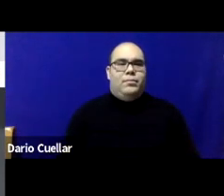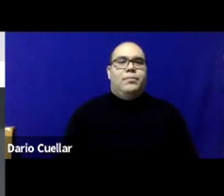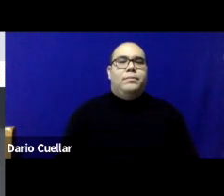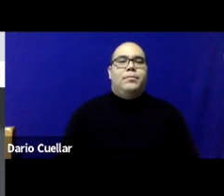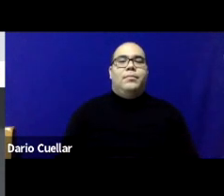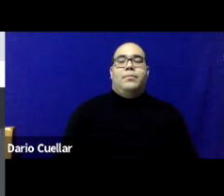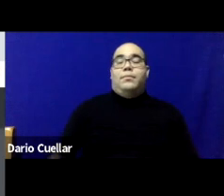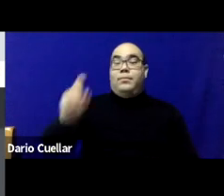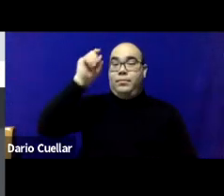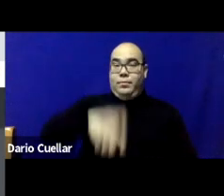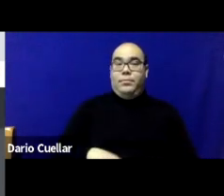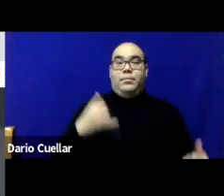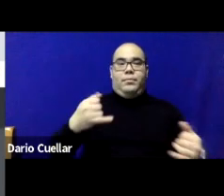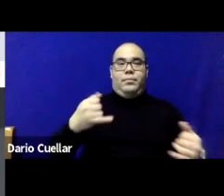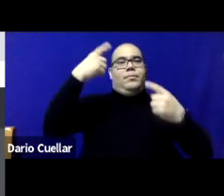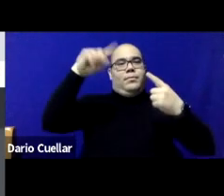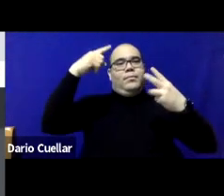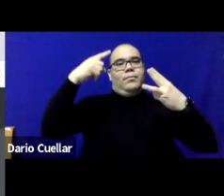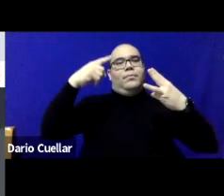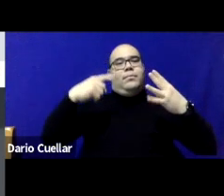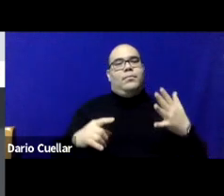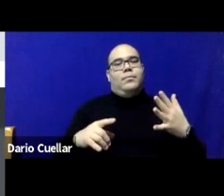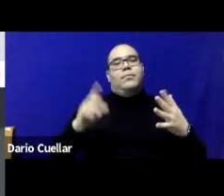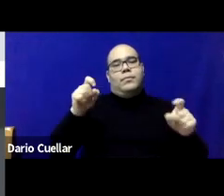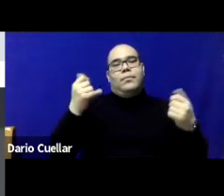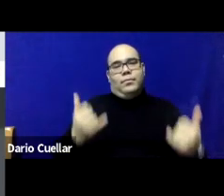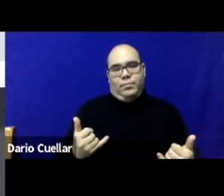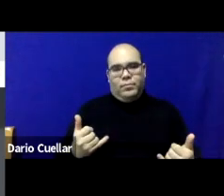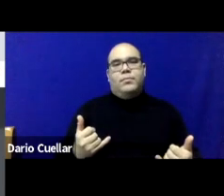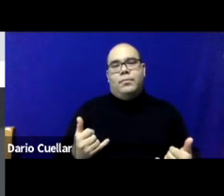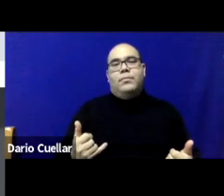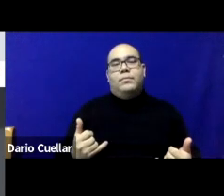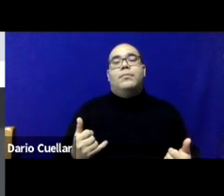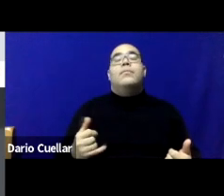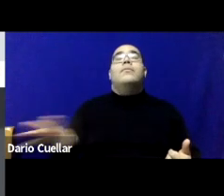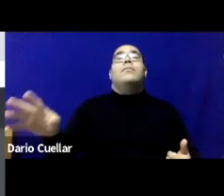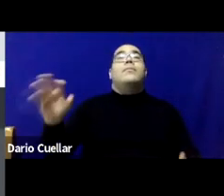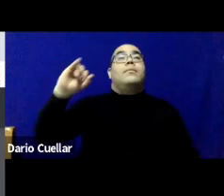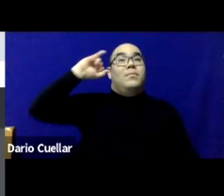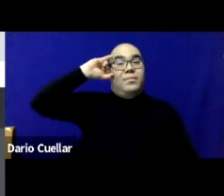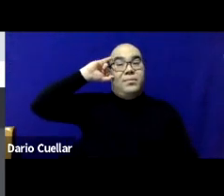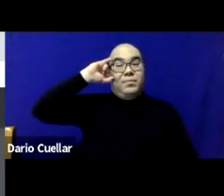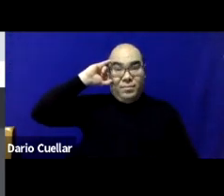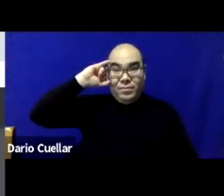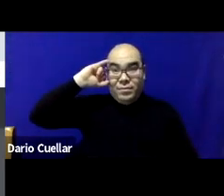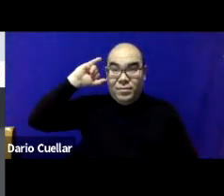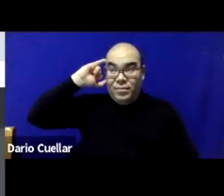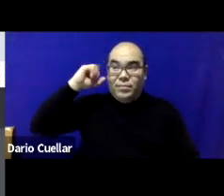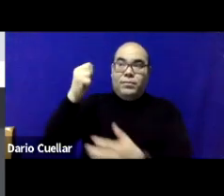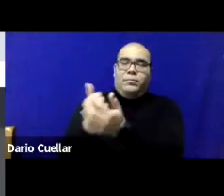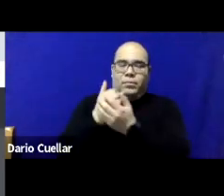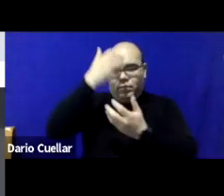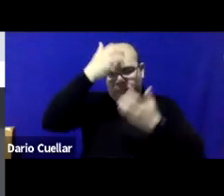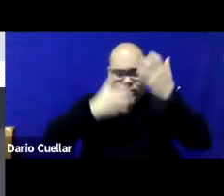tenemos múltiples fuentes realmente desde la psicología para poder evaluar todo esto. Todo nosotros lo tenemos